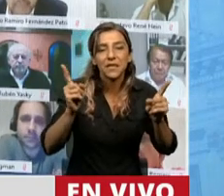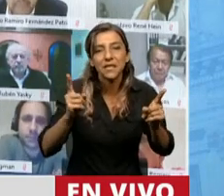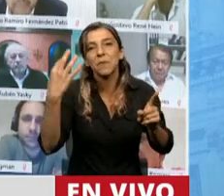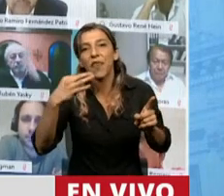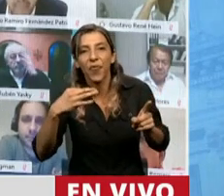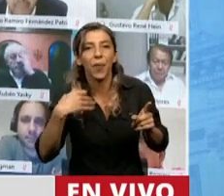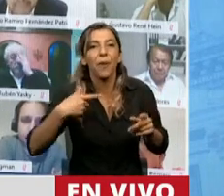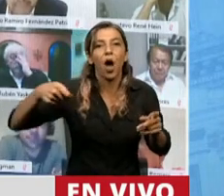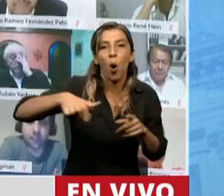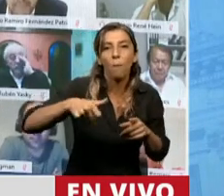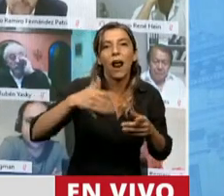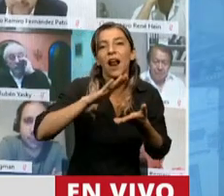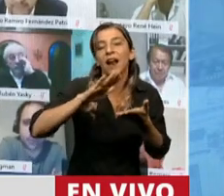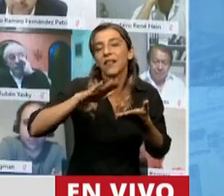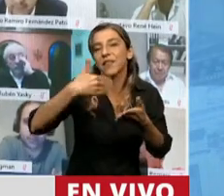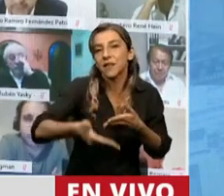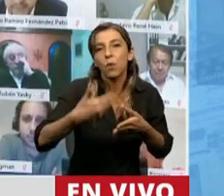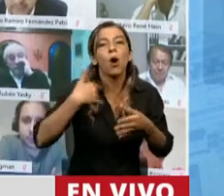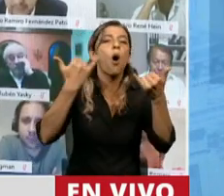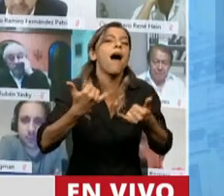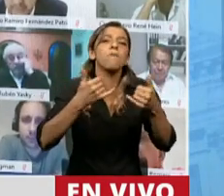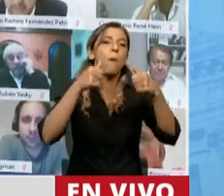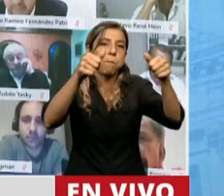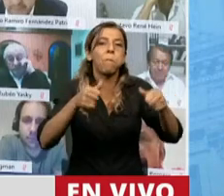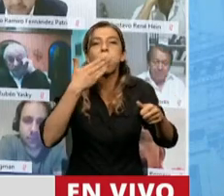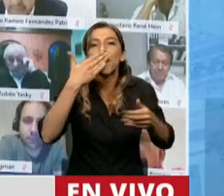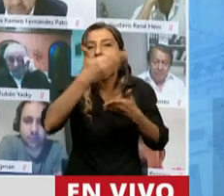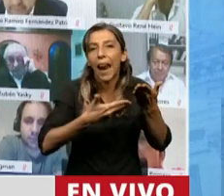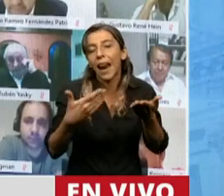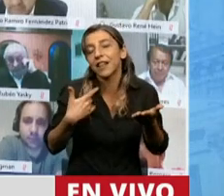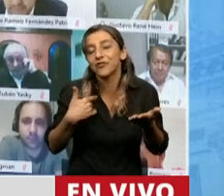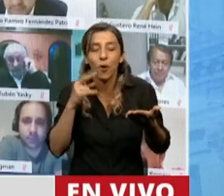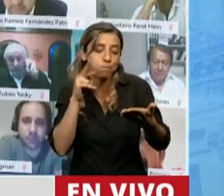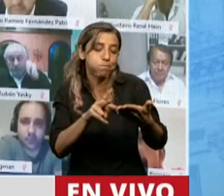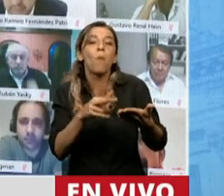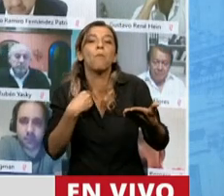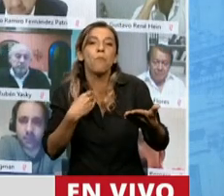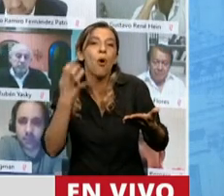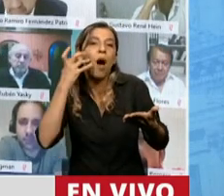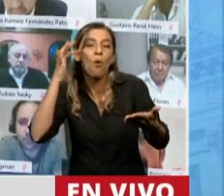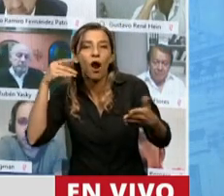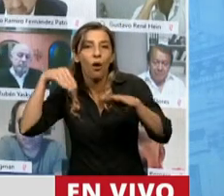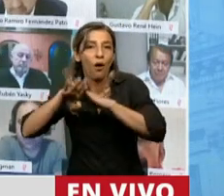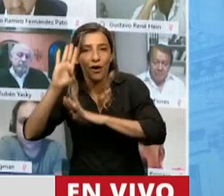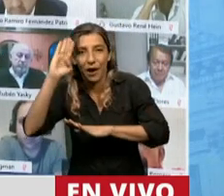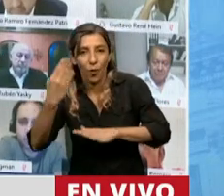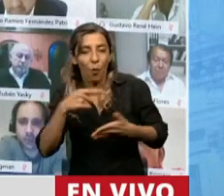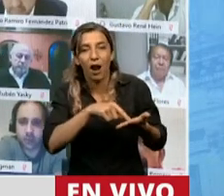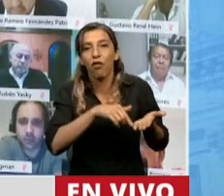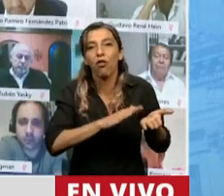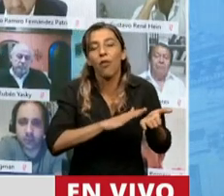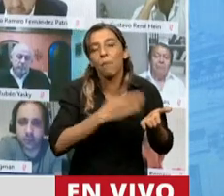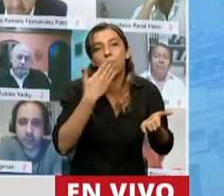Bueno, los vi yo, los papelitos, porque mi abuelo los guardó como una especie de recuerdo nostálgico de lo que tuvo que